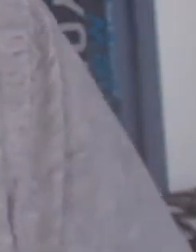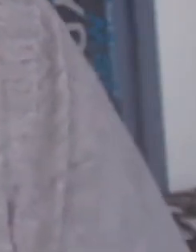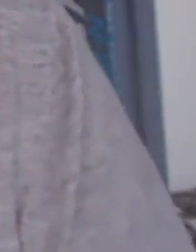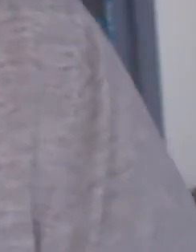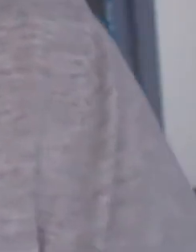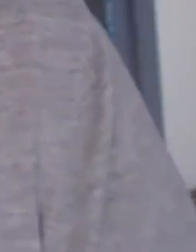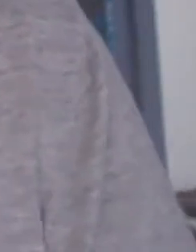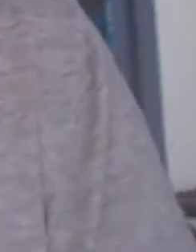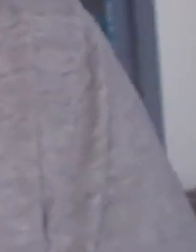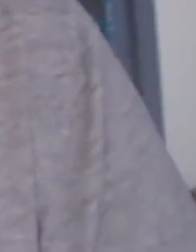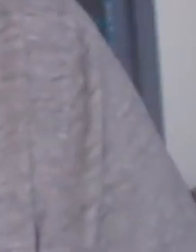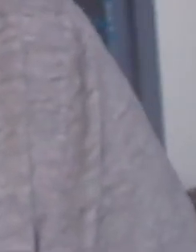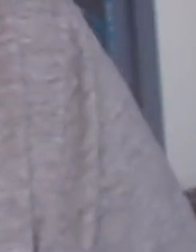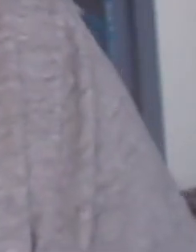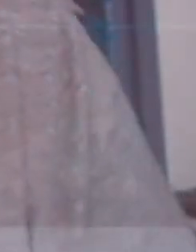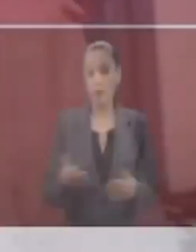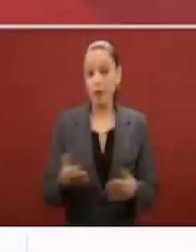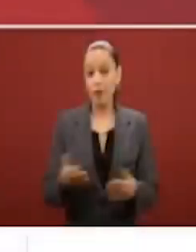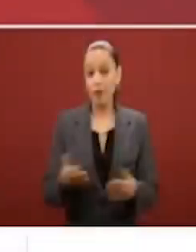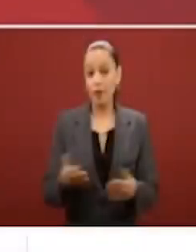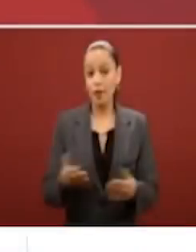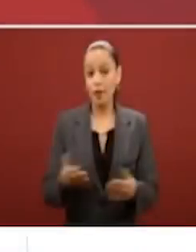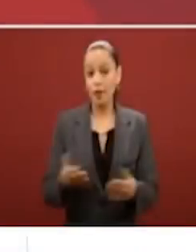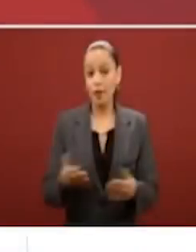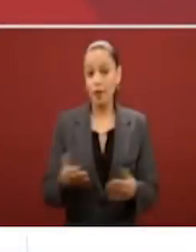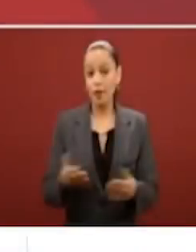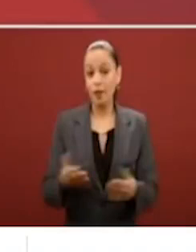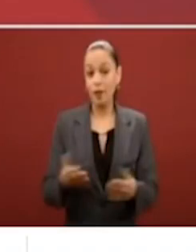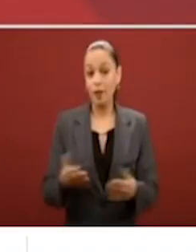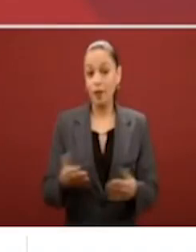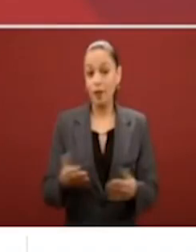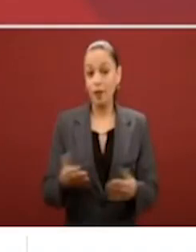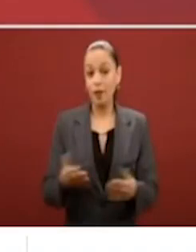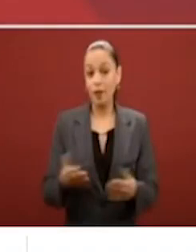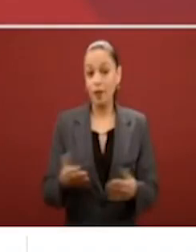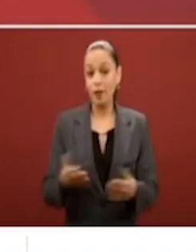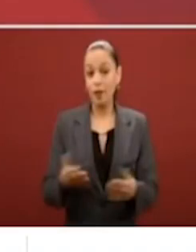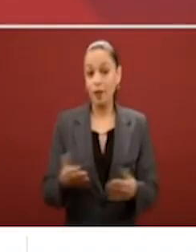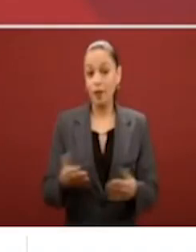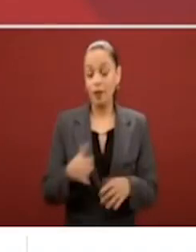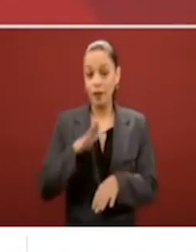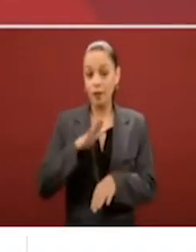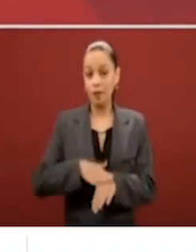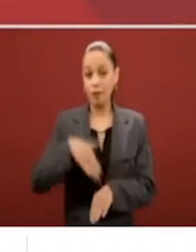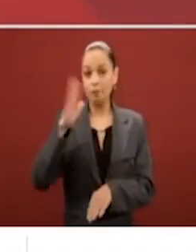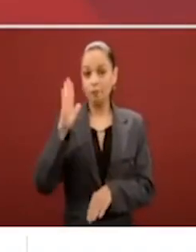así que lo ves de esta manera? Vamos a ver qué dijo el presidente de México.